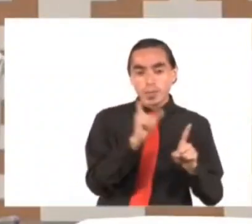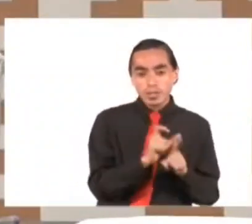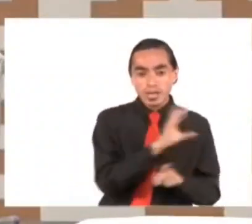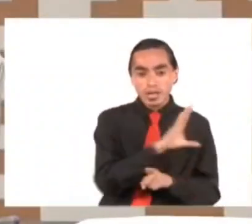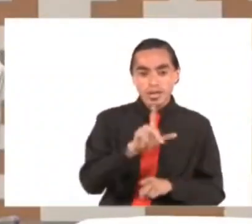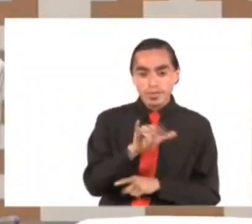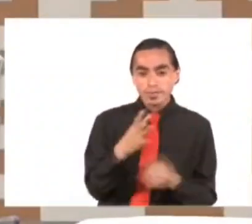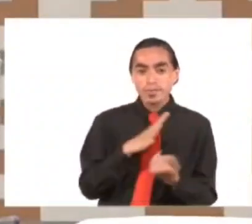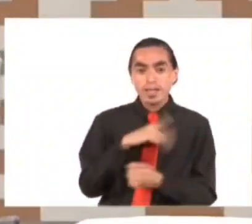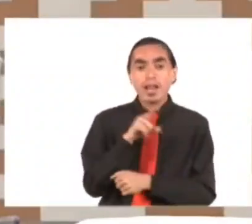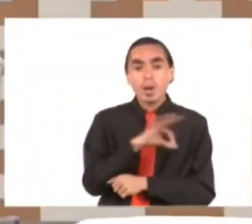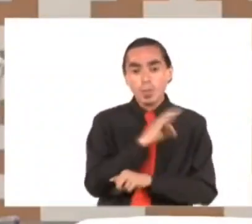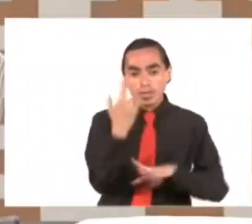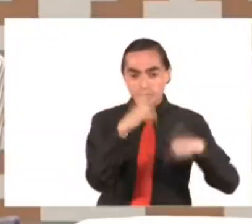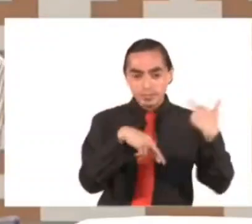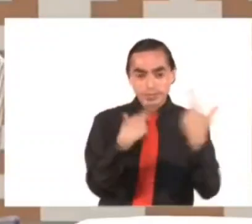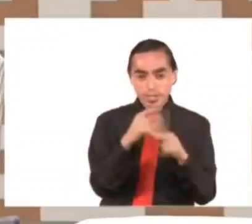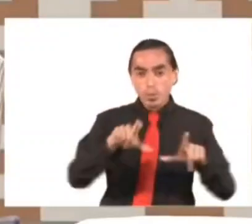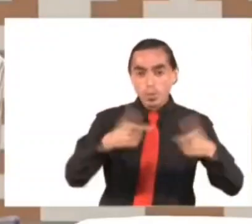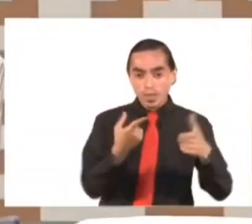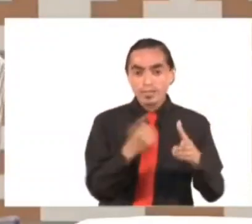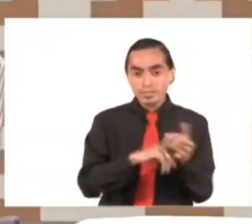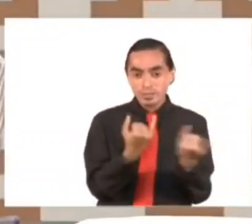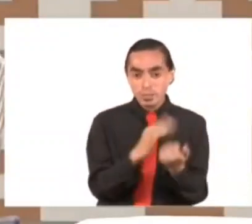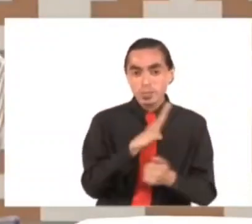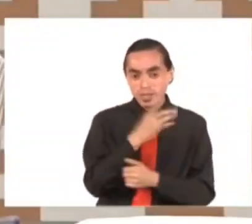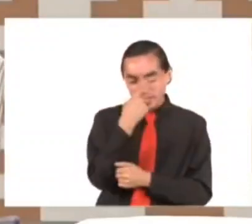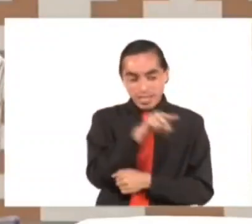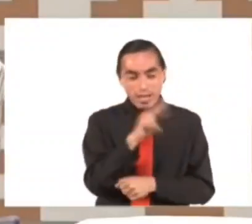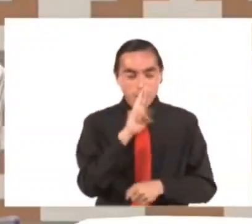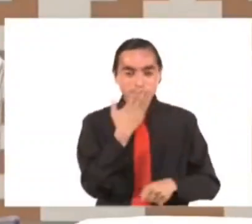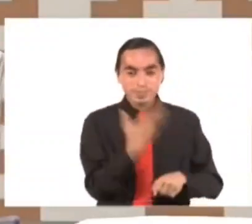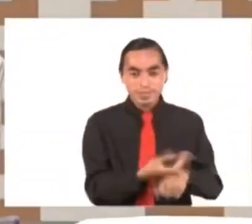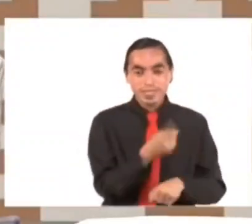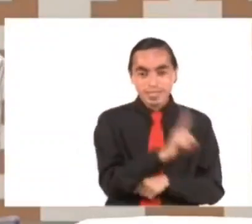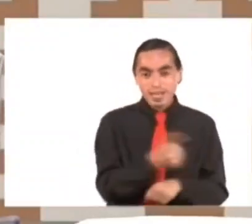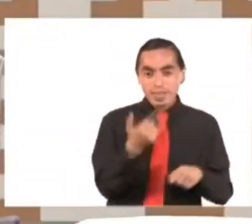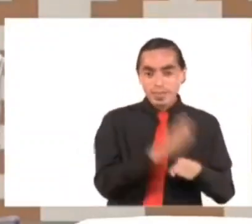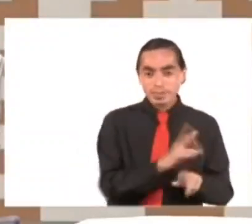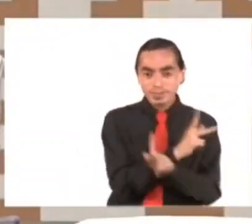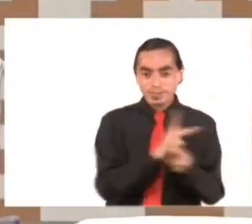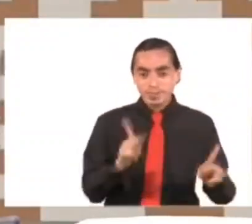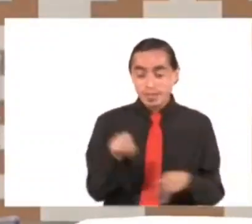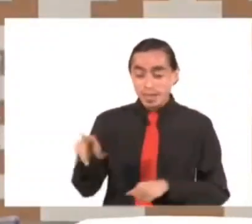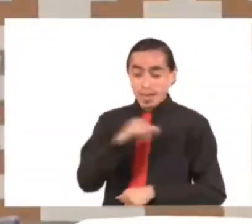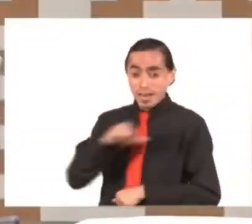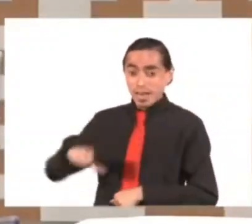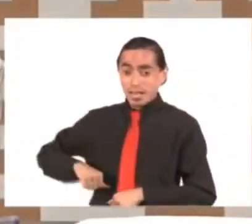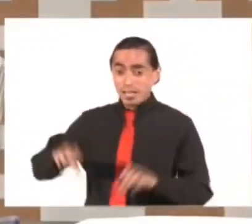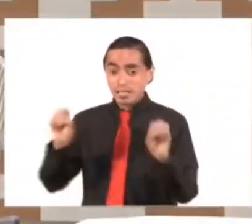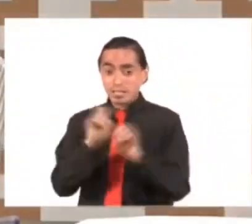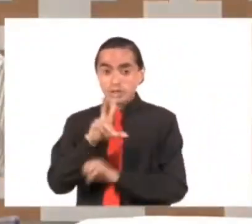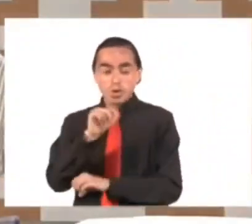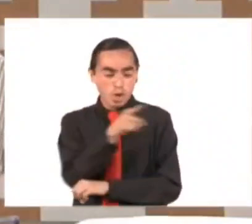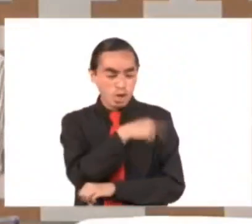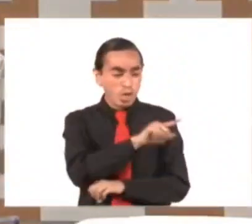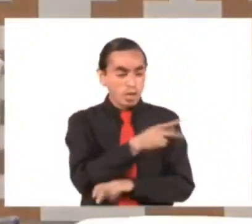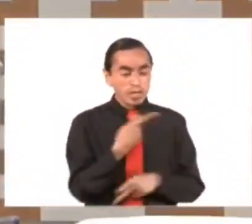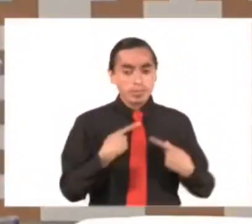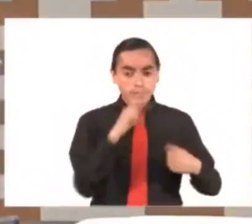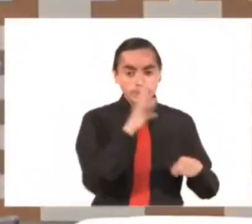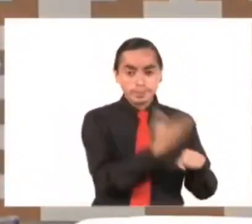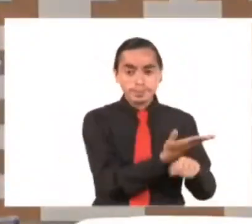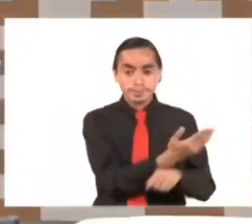se presente en la plataforma, recayendo la responsabilidad en los auxiliares de la administración pública y no en las alcaldías para la autorización del